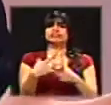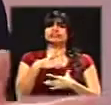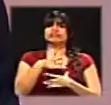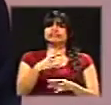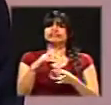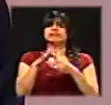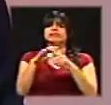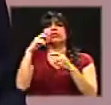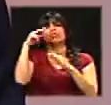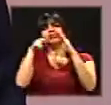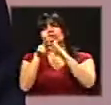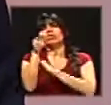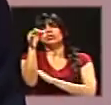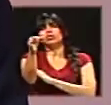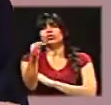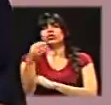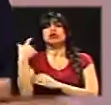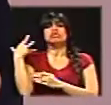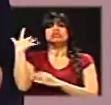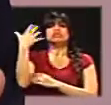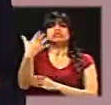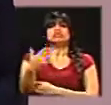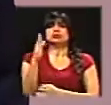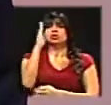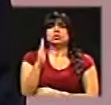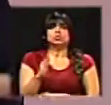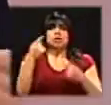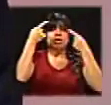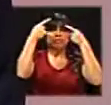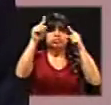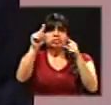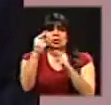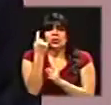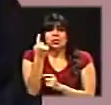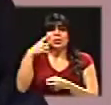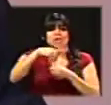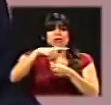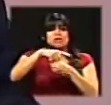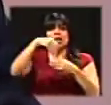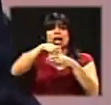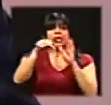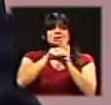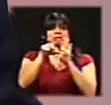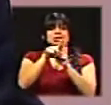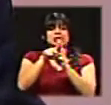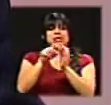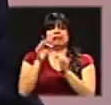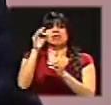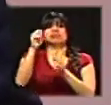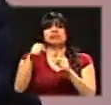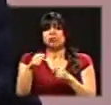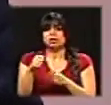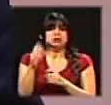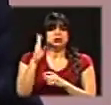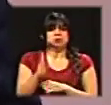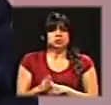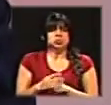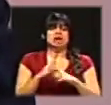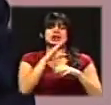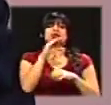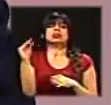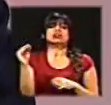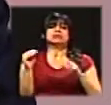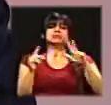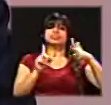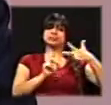términos de proyección de lo que antes no había sido posible tampoco con un solo diputado en la Asamblea Legislativa. Y en tercer lugar, diría yo